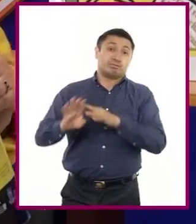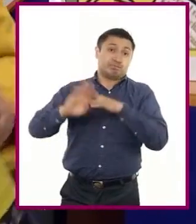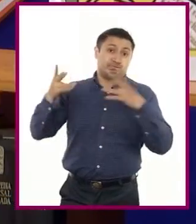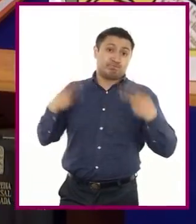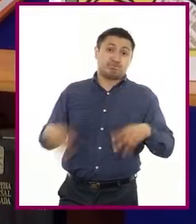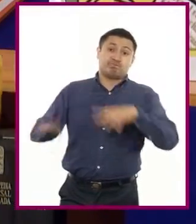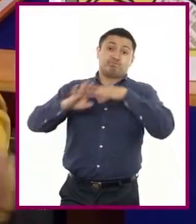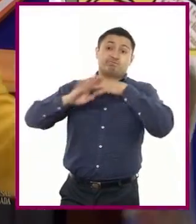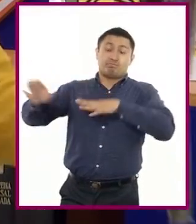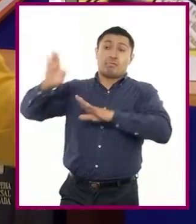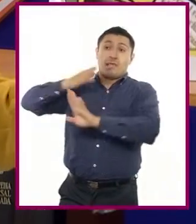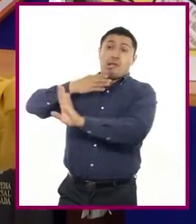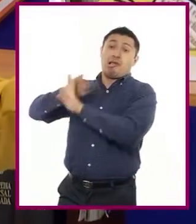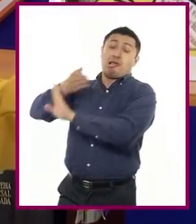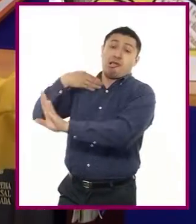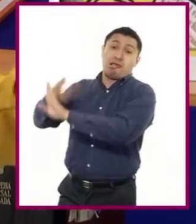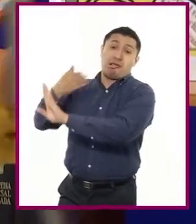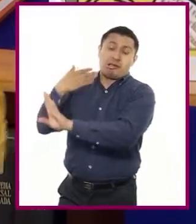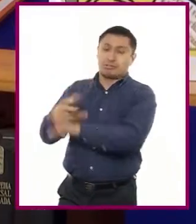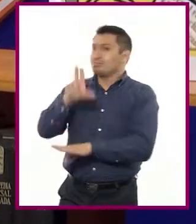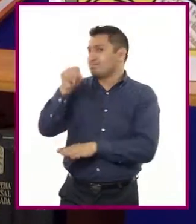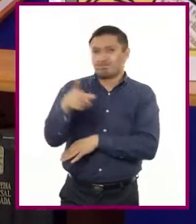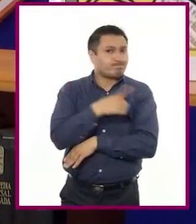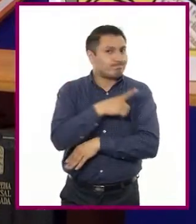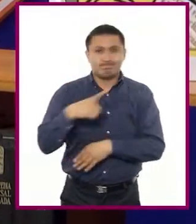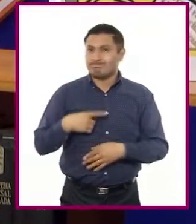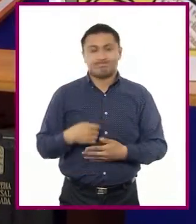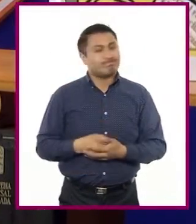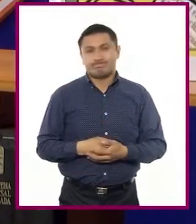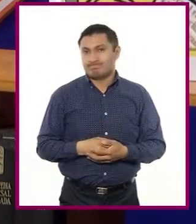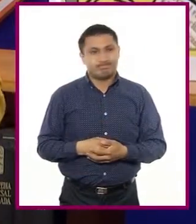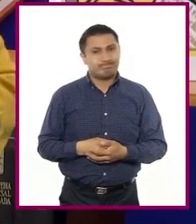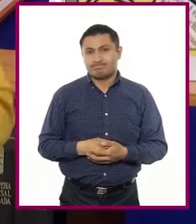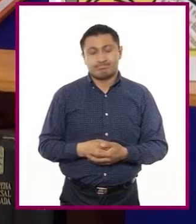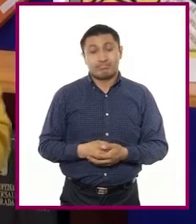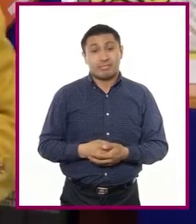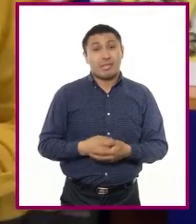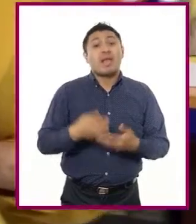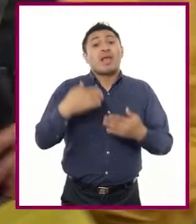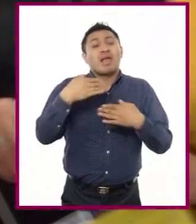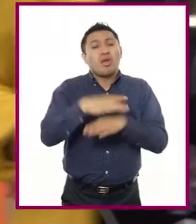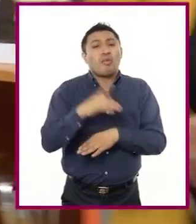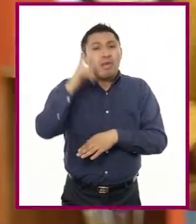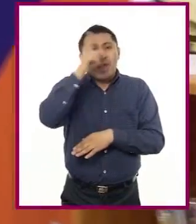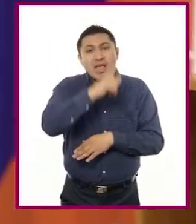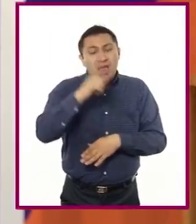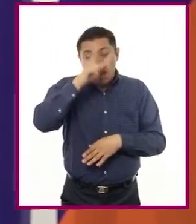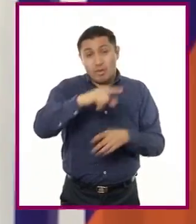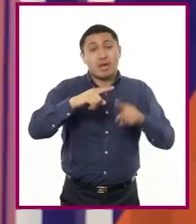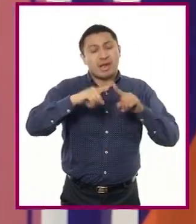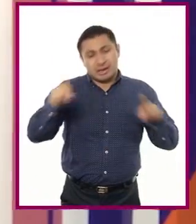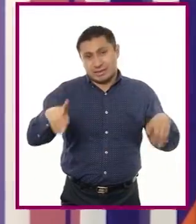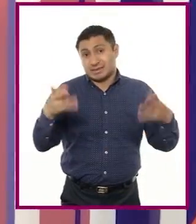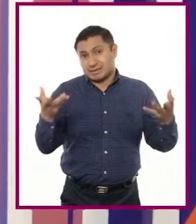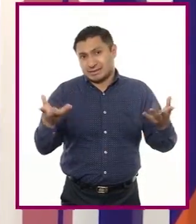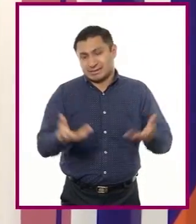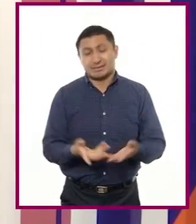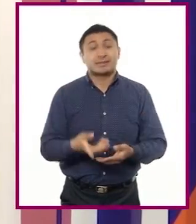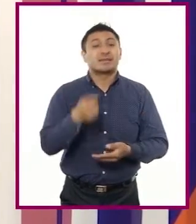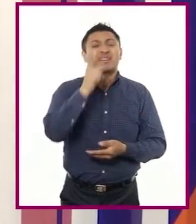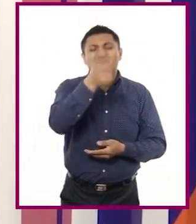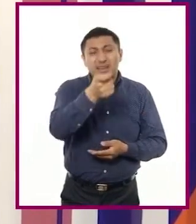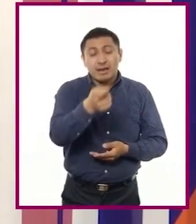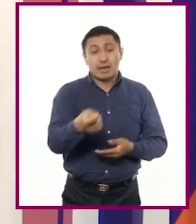extranjeros, algo que no debe existir. En cuanto al lenguaje, ¿qué percibes? Que es